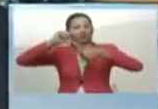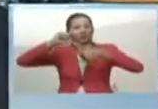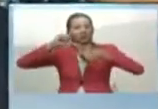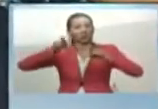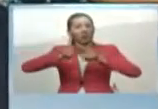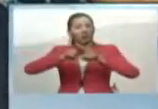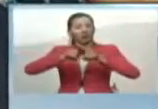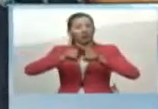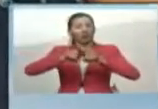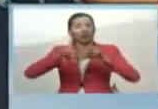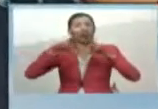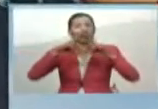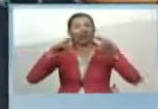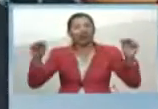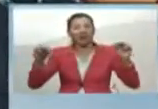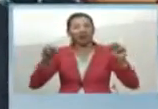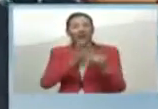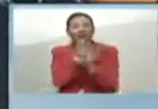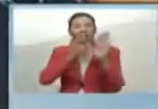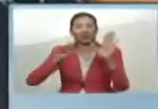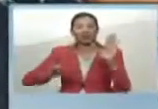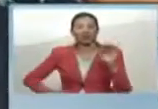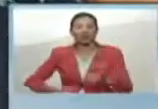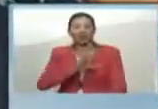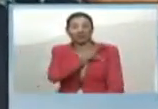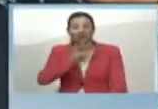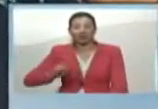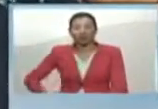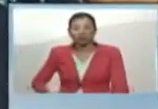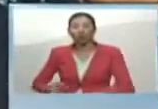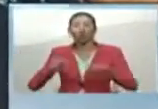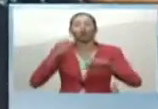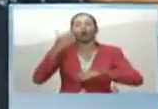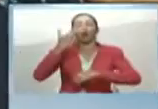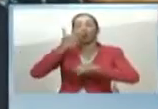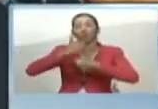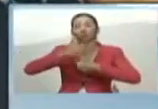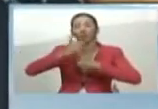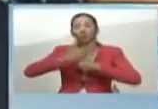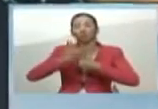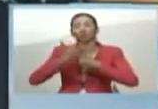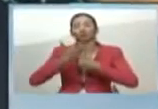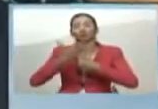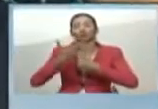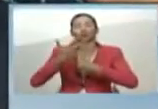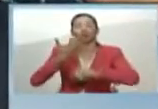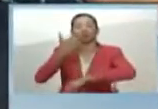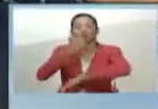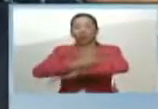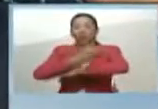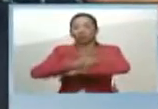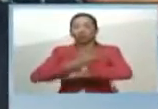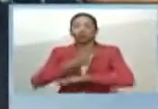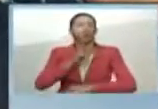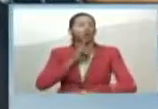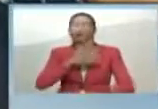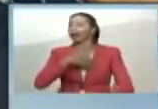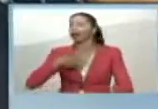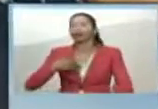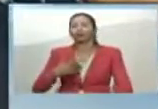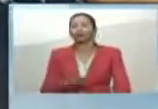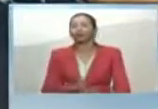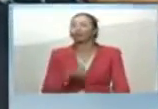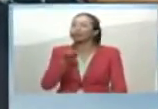que vivió Nicaragua, El Salvador, Honduras, Guatemala. Eso es una oda, pero a la